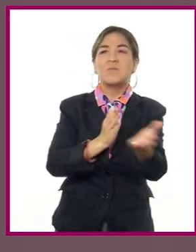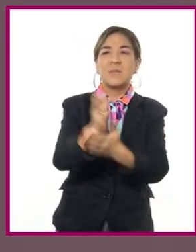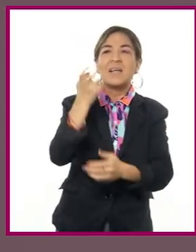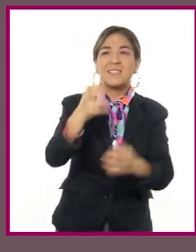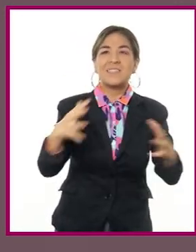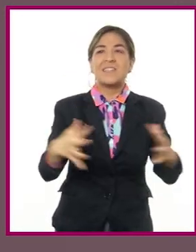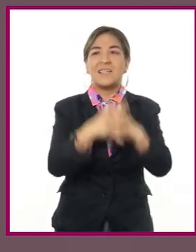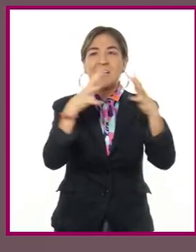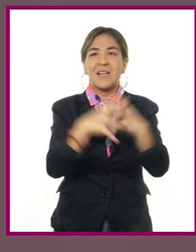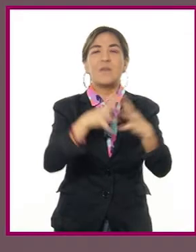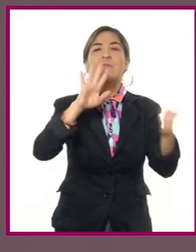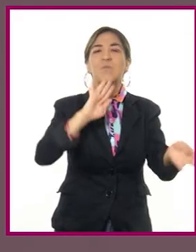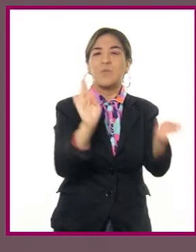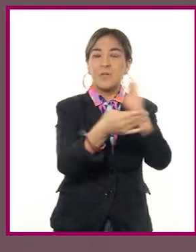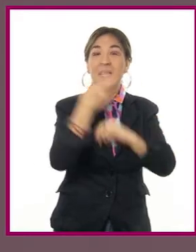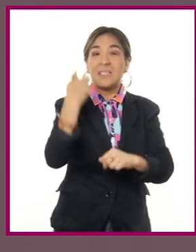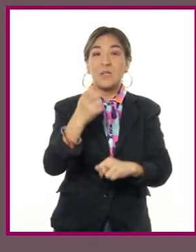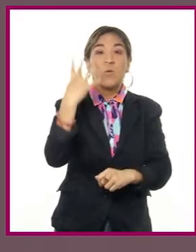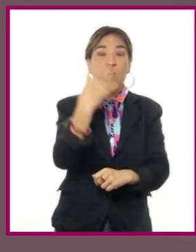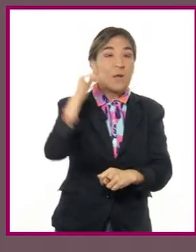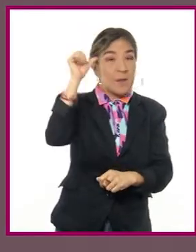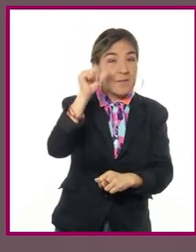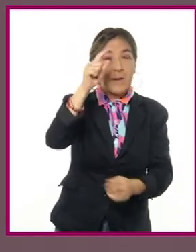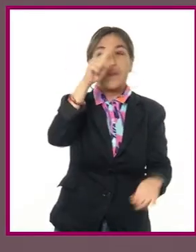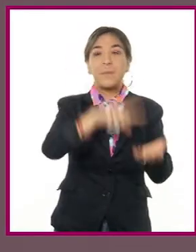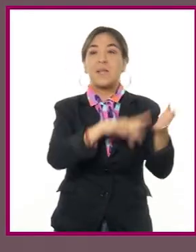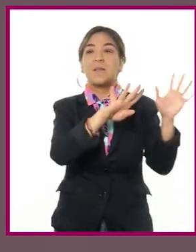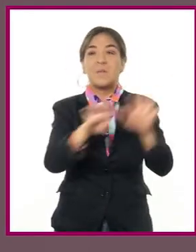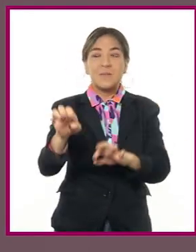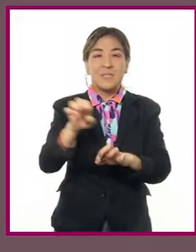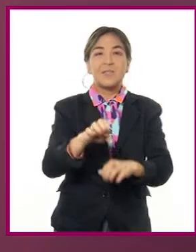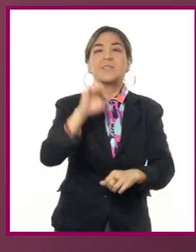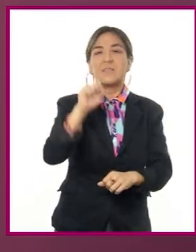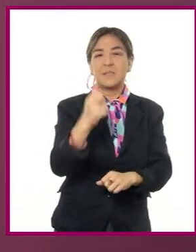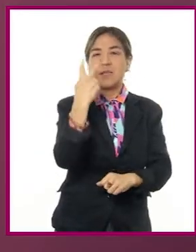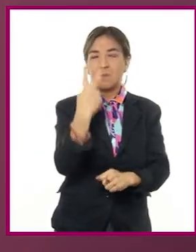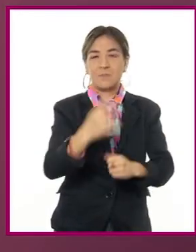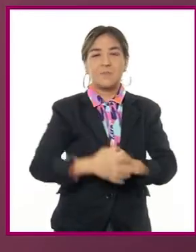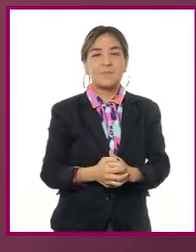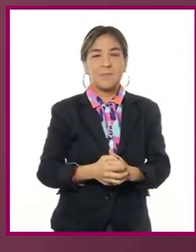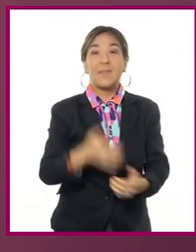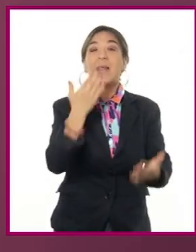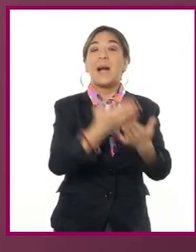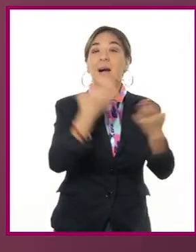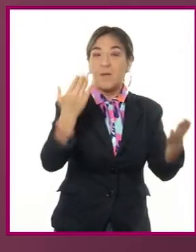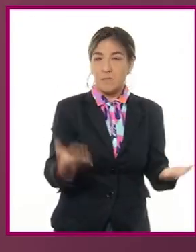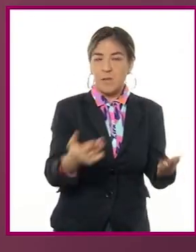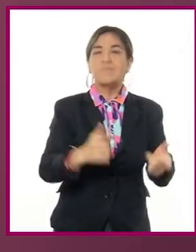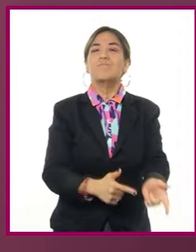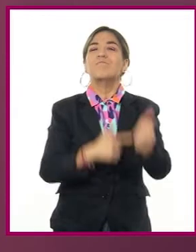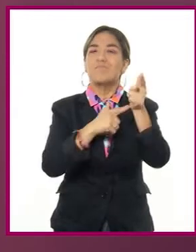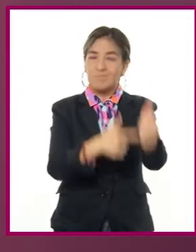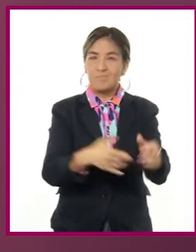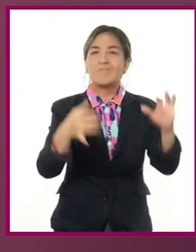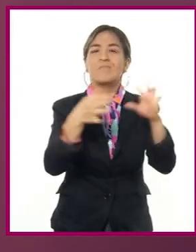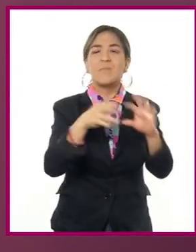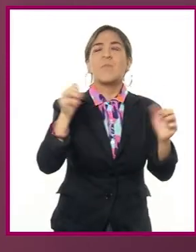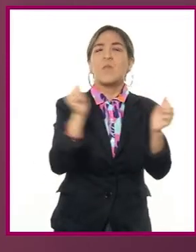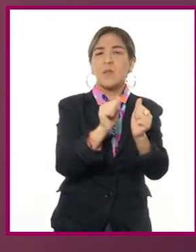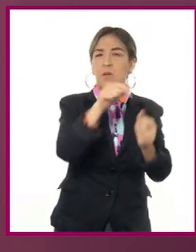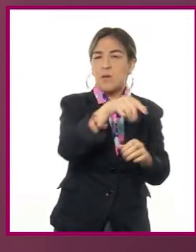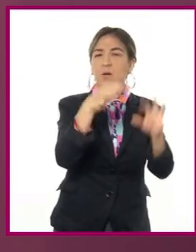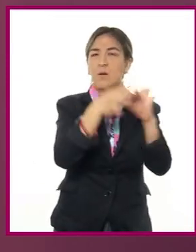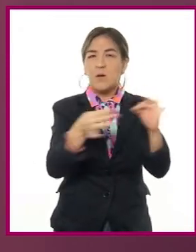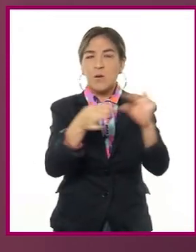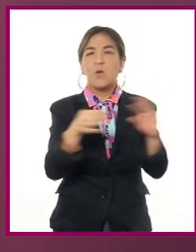Guerra Mundial el 4 de abril de 1917. Ahora continuaremos nuestro recorrido con las